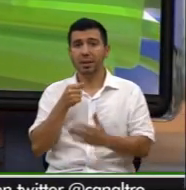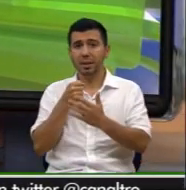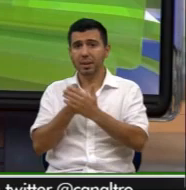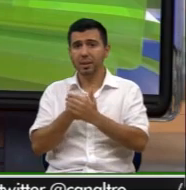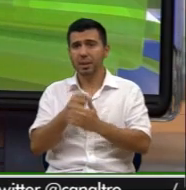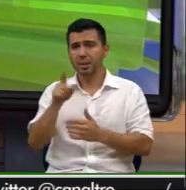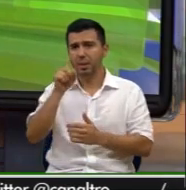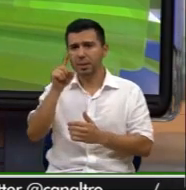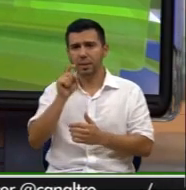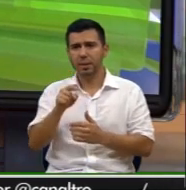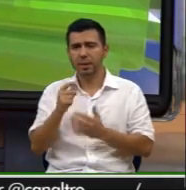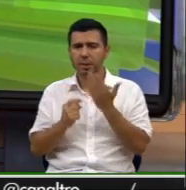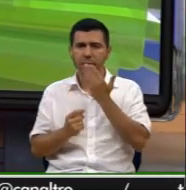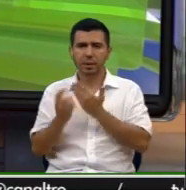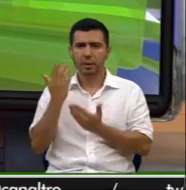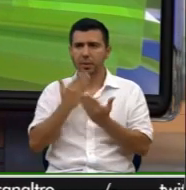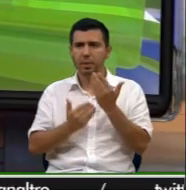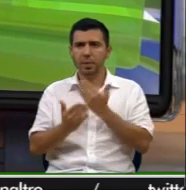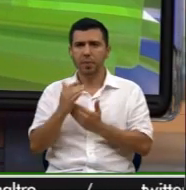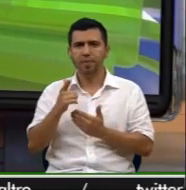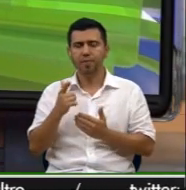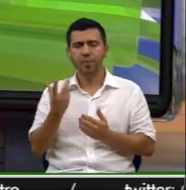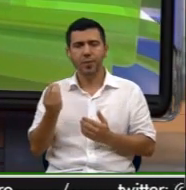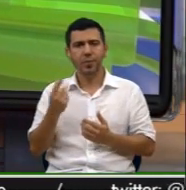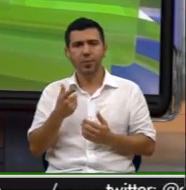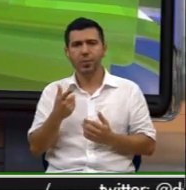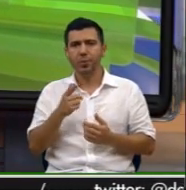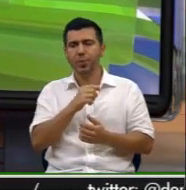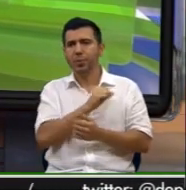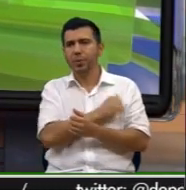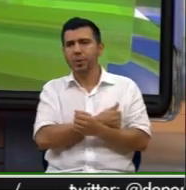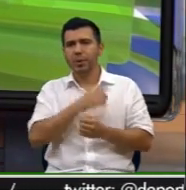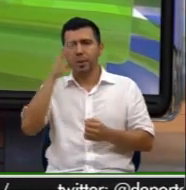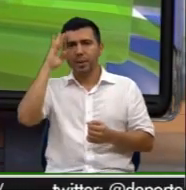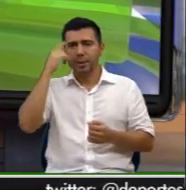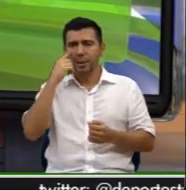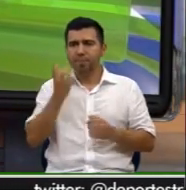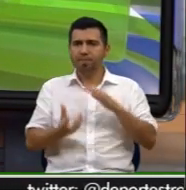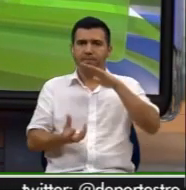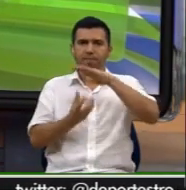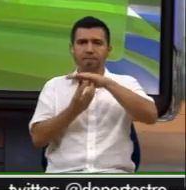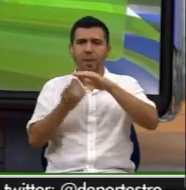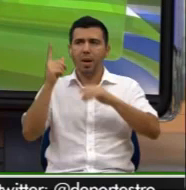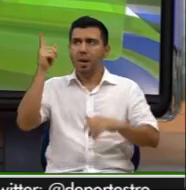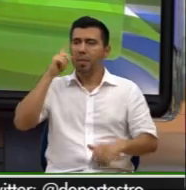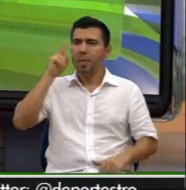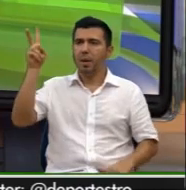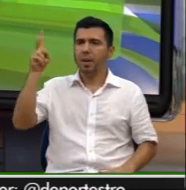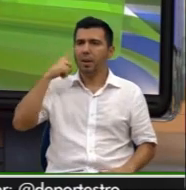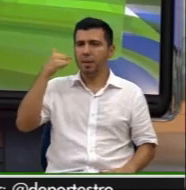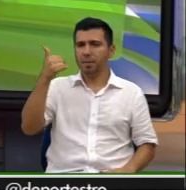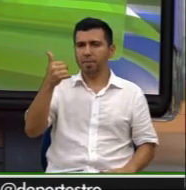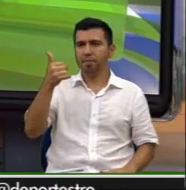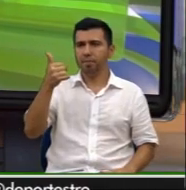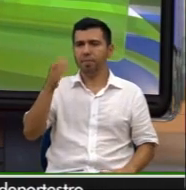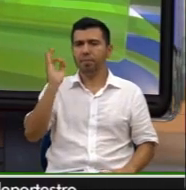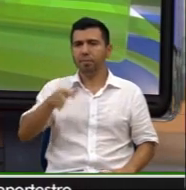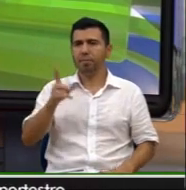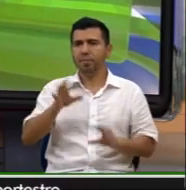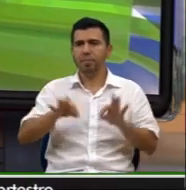hipótesis por parte de las autoridades e información de Testigos una cámara de seguridad en el sector sería clave para